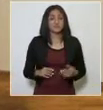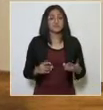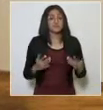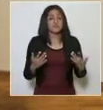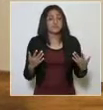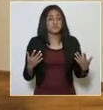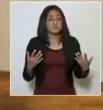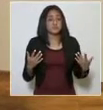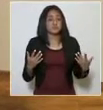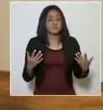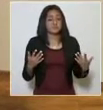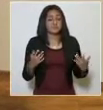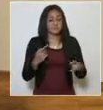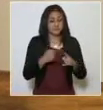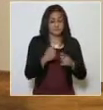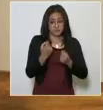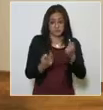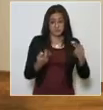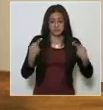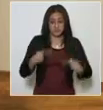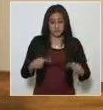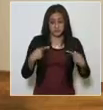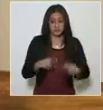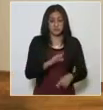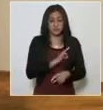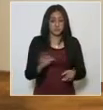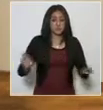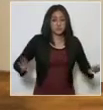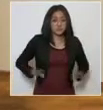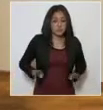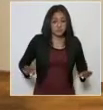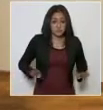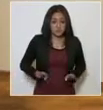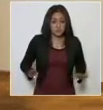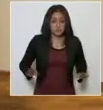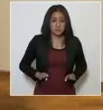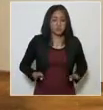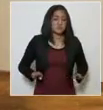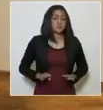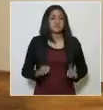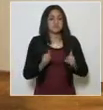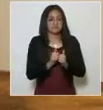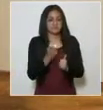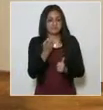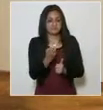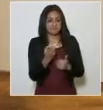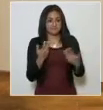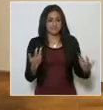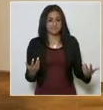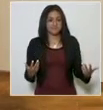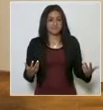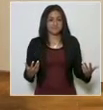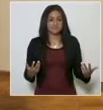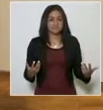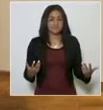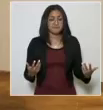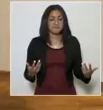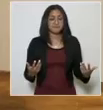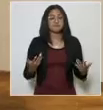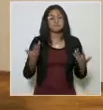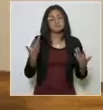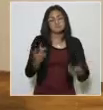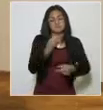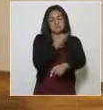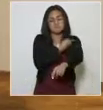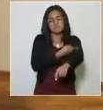desempeño de algunas personas que se han caracterizado con esta conducta a lo largo